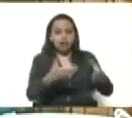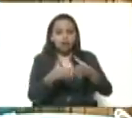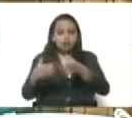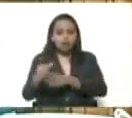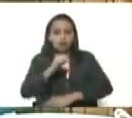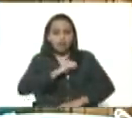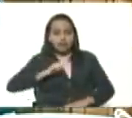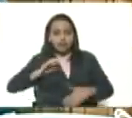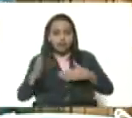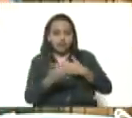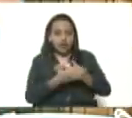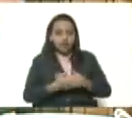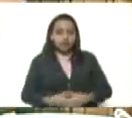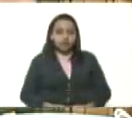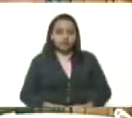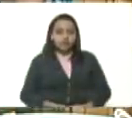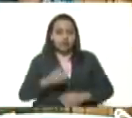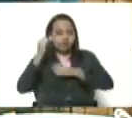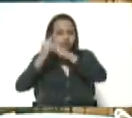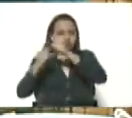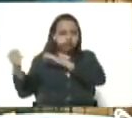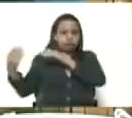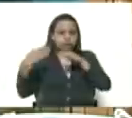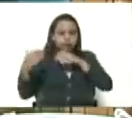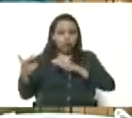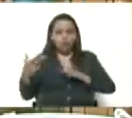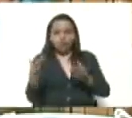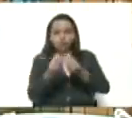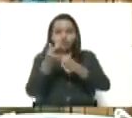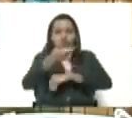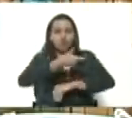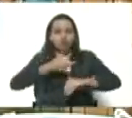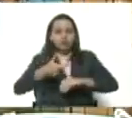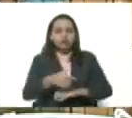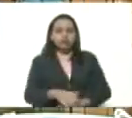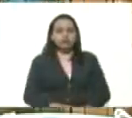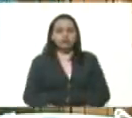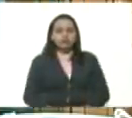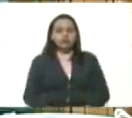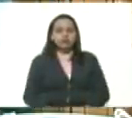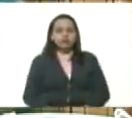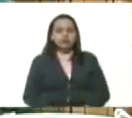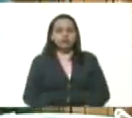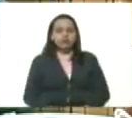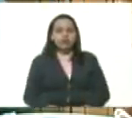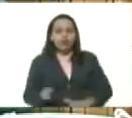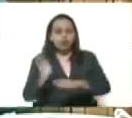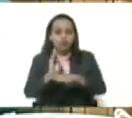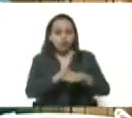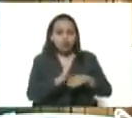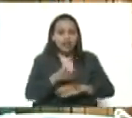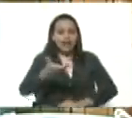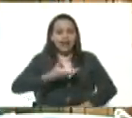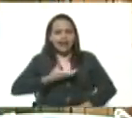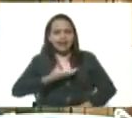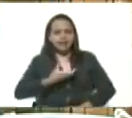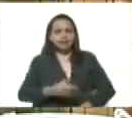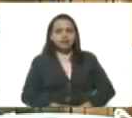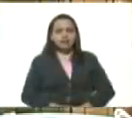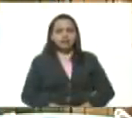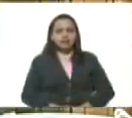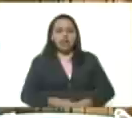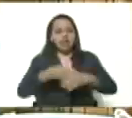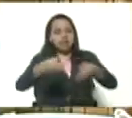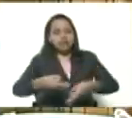privado, en las videoconferencias con gobernadores, gobernadoras, protectores, alcaldes, alcaldesas, lo